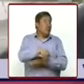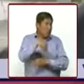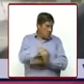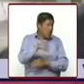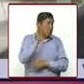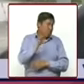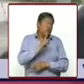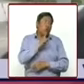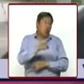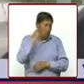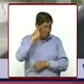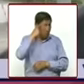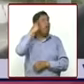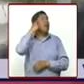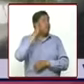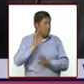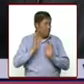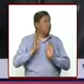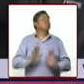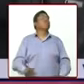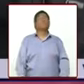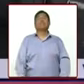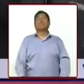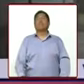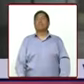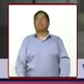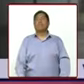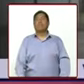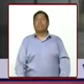seguramente ya va a haber seguramente quiénes vamos a ingresar a los sectores.